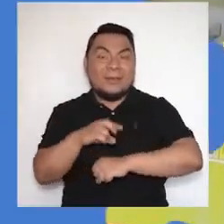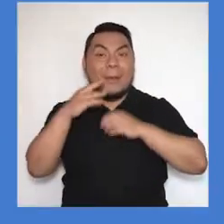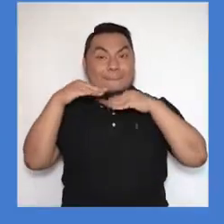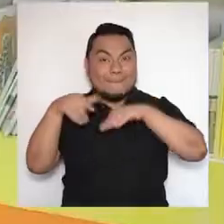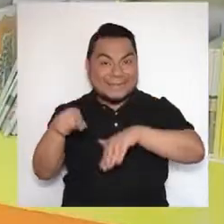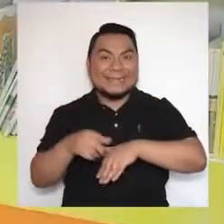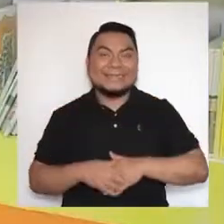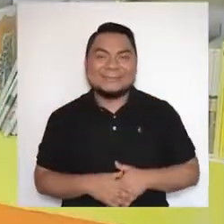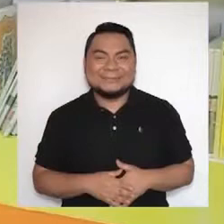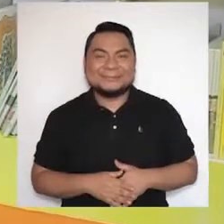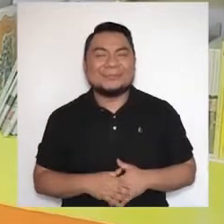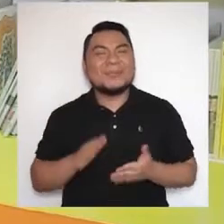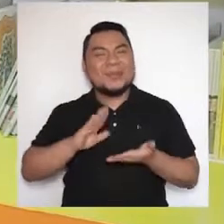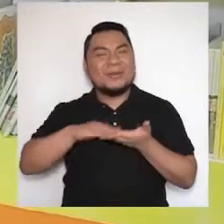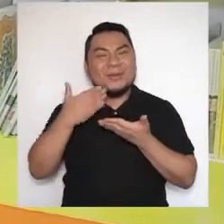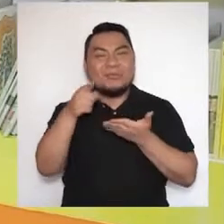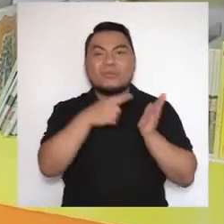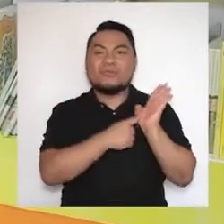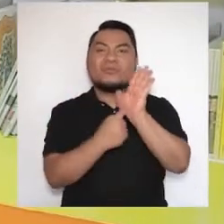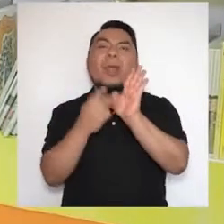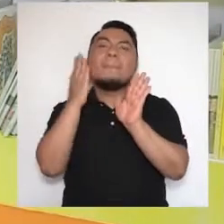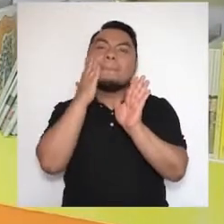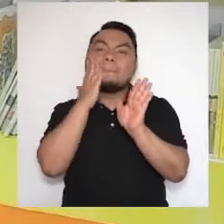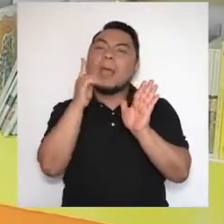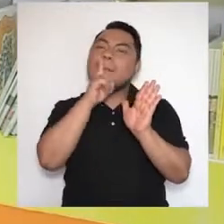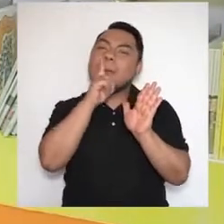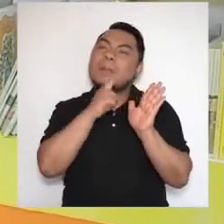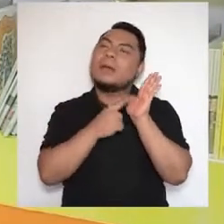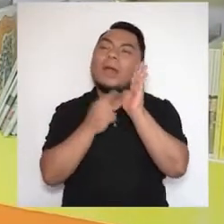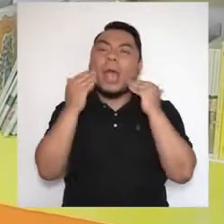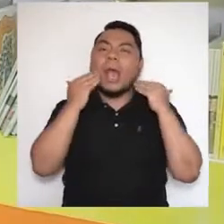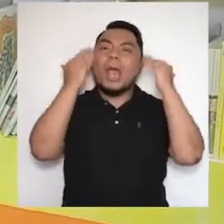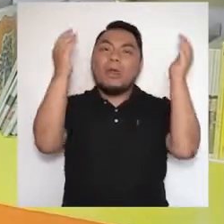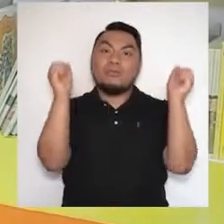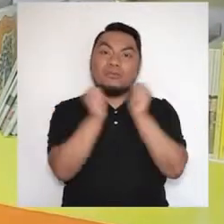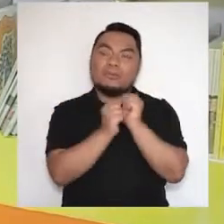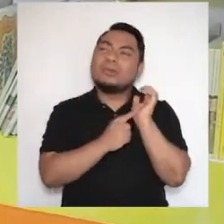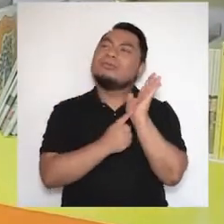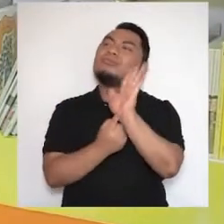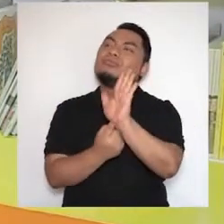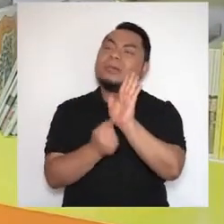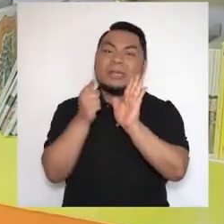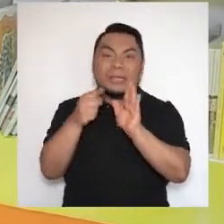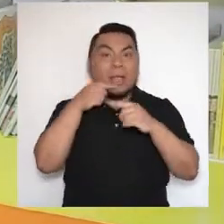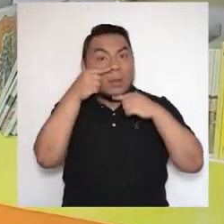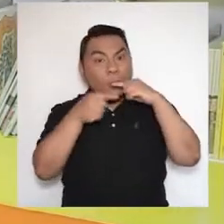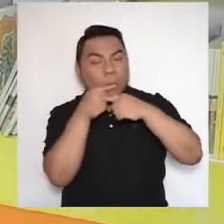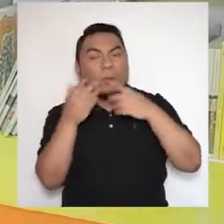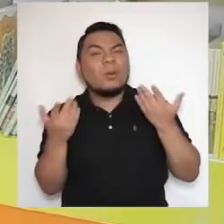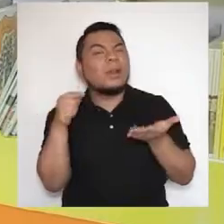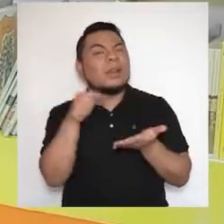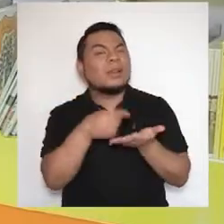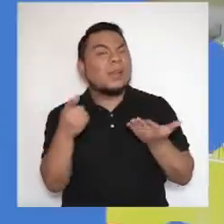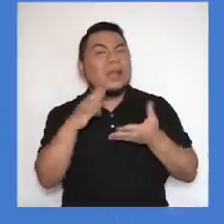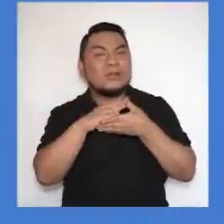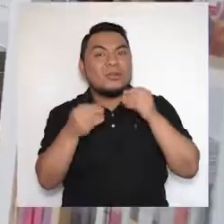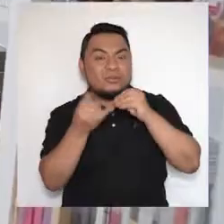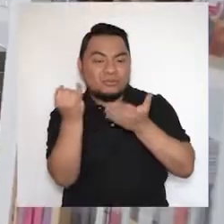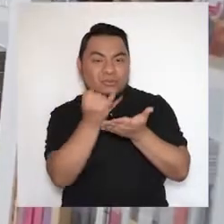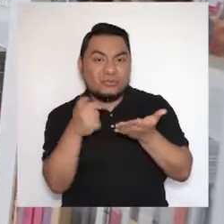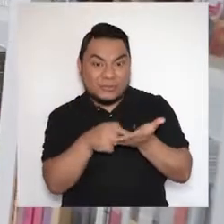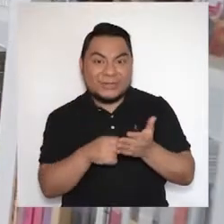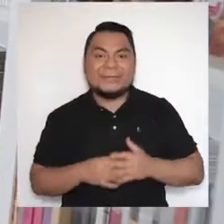mar. Luego se lo muestran a mamá, papá o al adulto que los acompaña y le cuentan de qué se trata el dibujo.